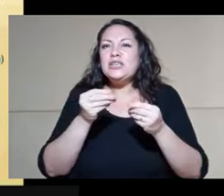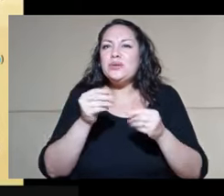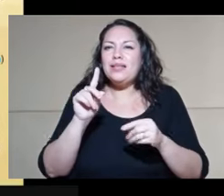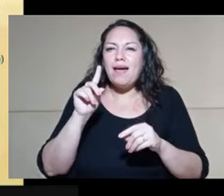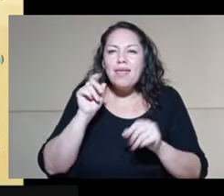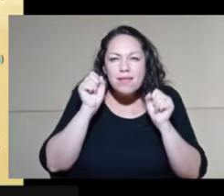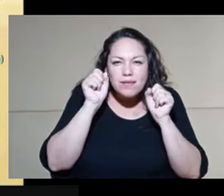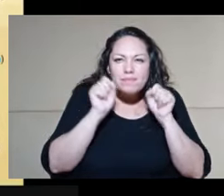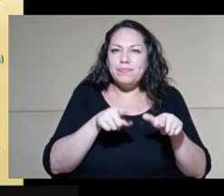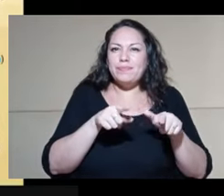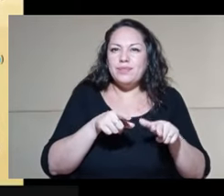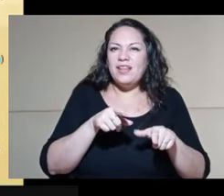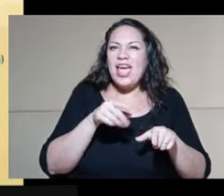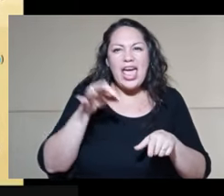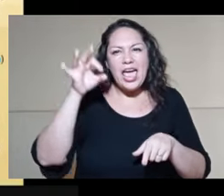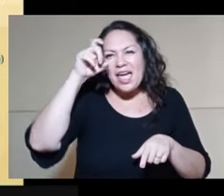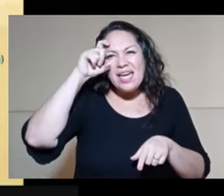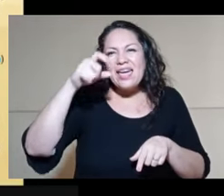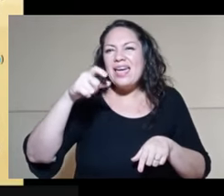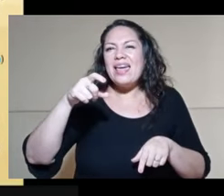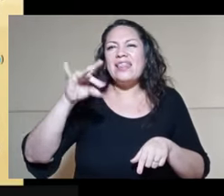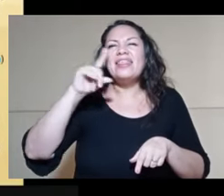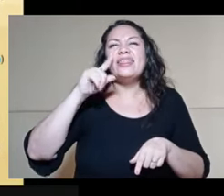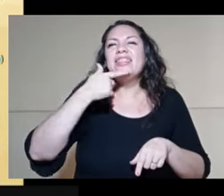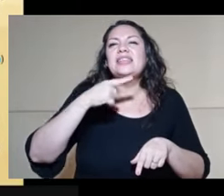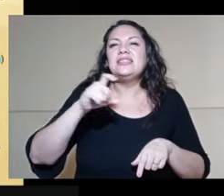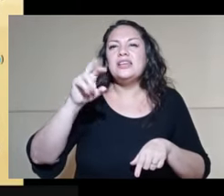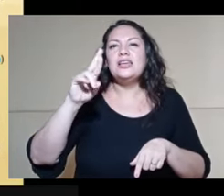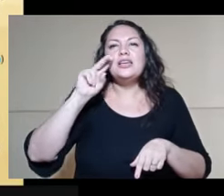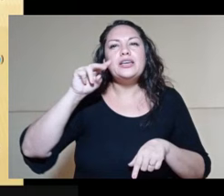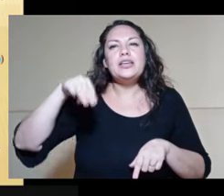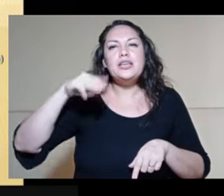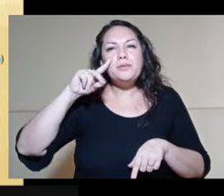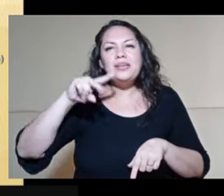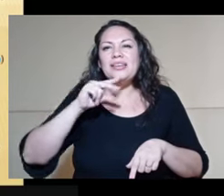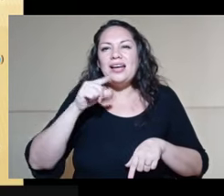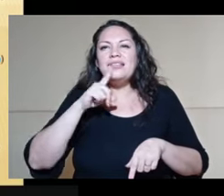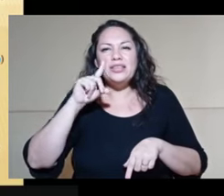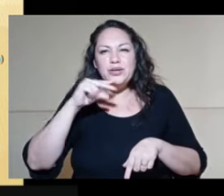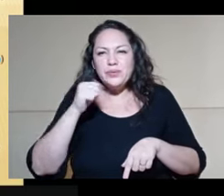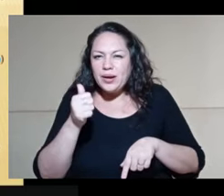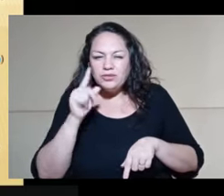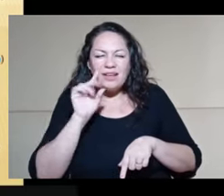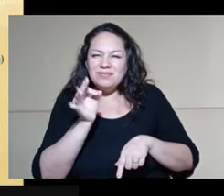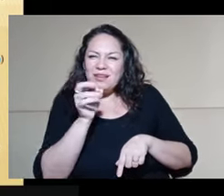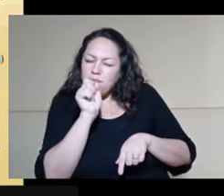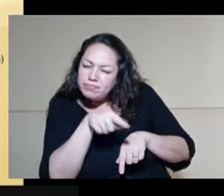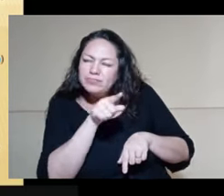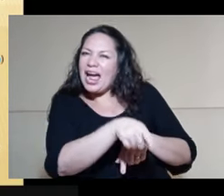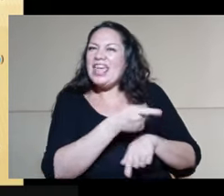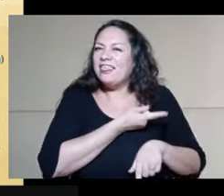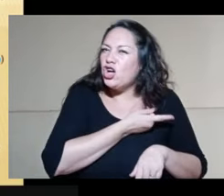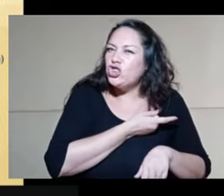Esa sensibilidad es bien discriminativa, porque es bien localizada. ¿Ah? Esa es bien